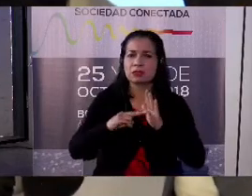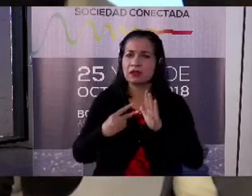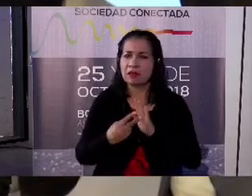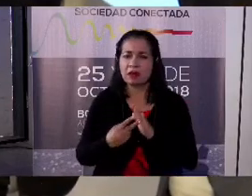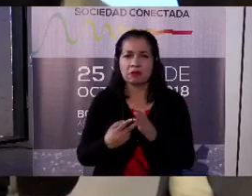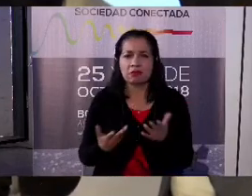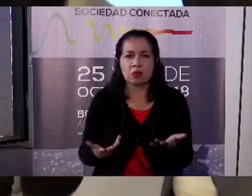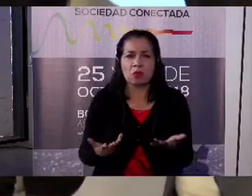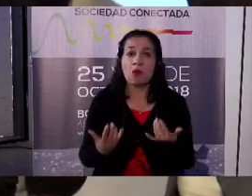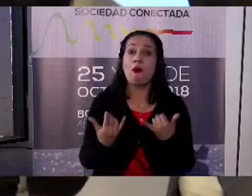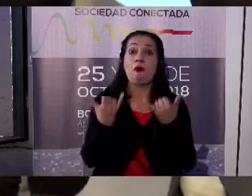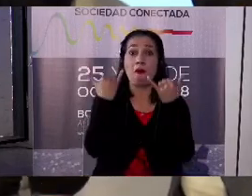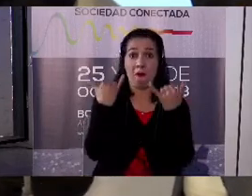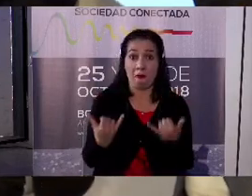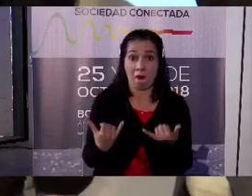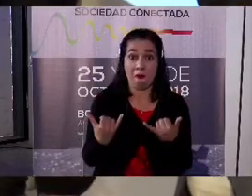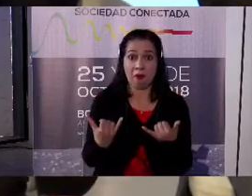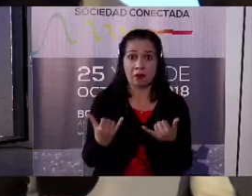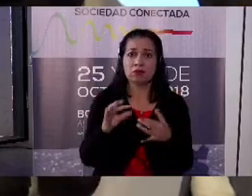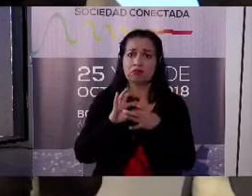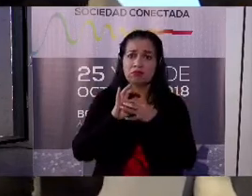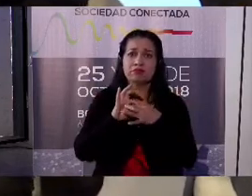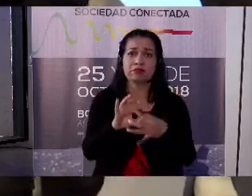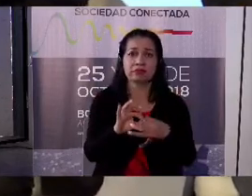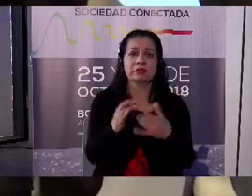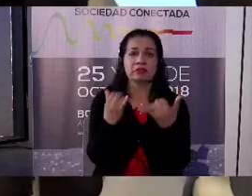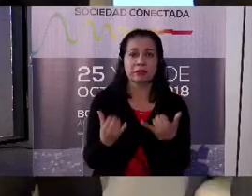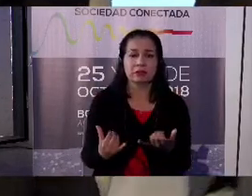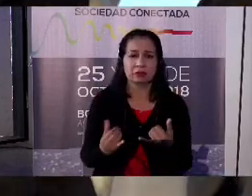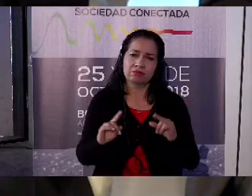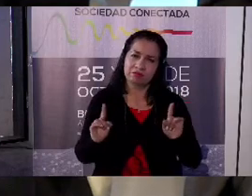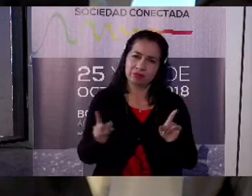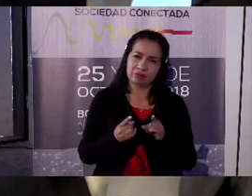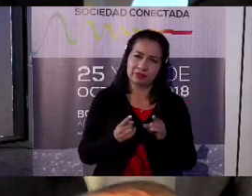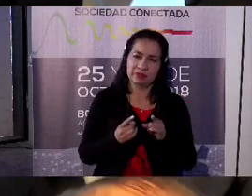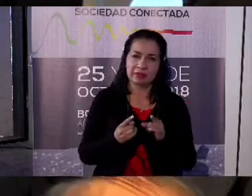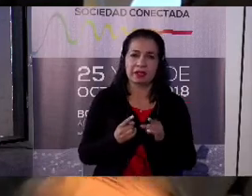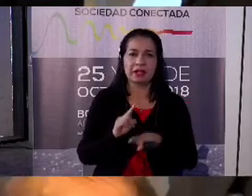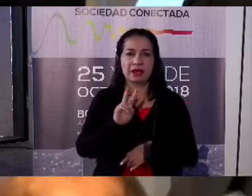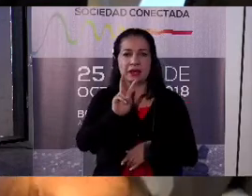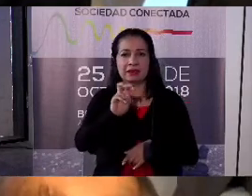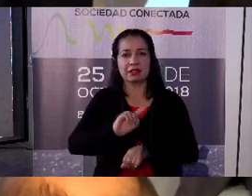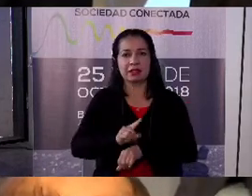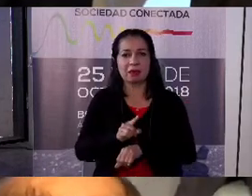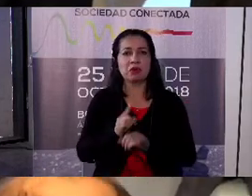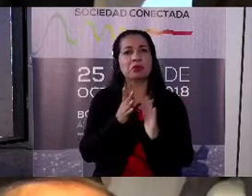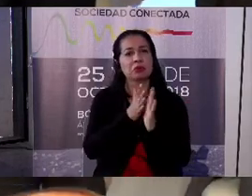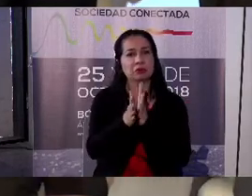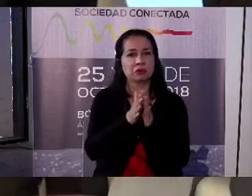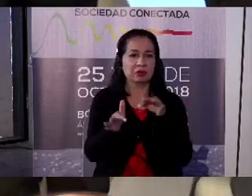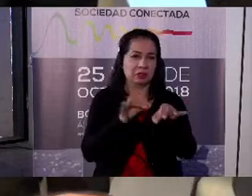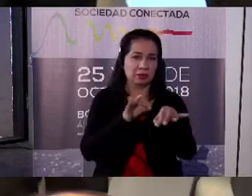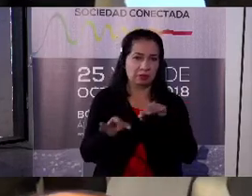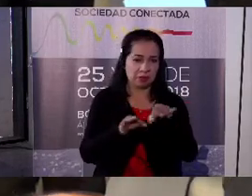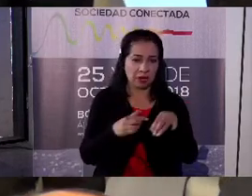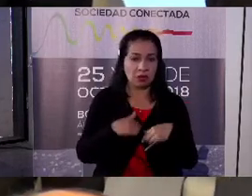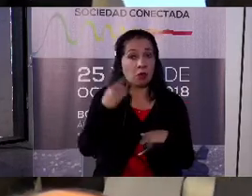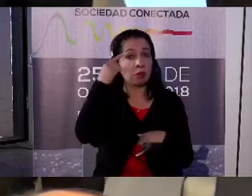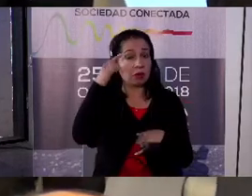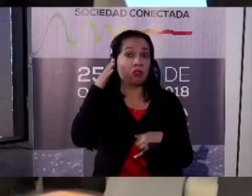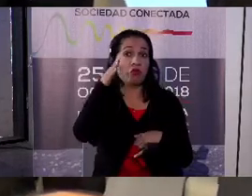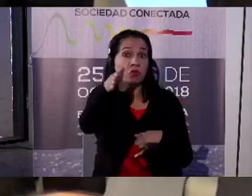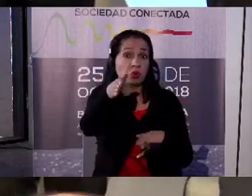listo Hoy y voy a intentar brevemente en 7 minutos mostrarles por qué pienso que el futuro ya